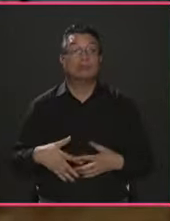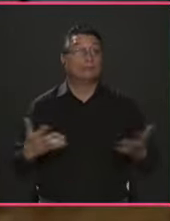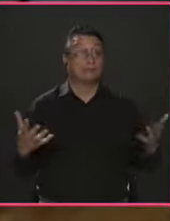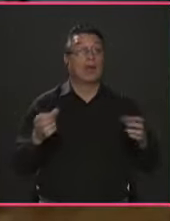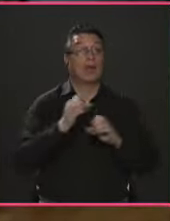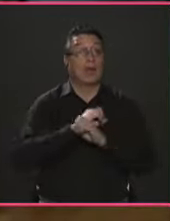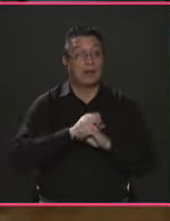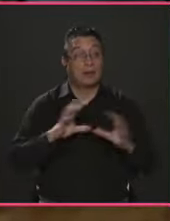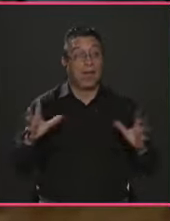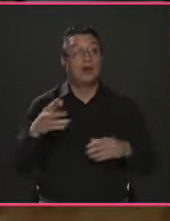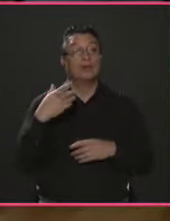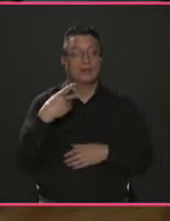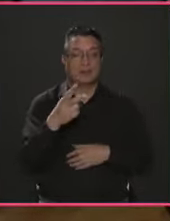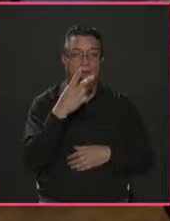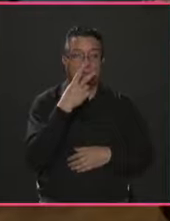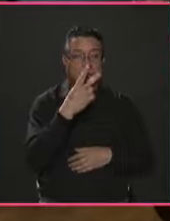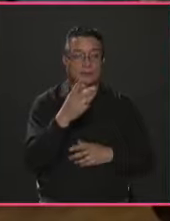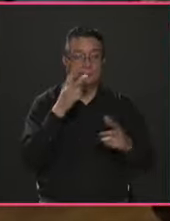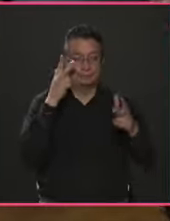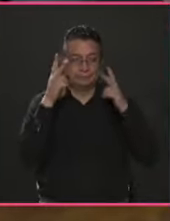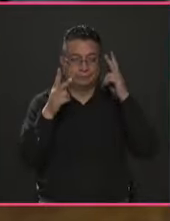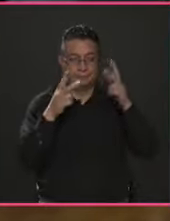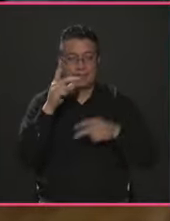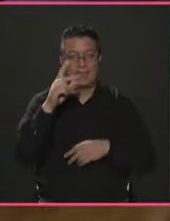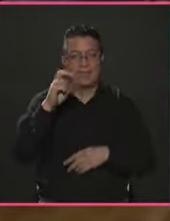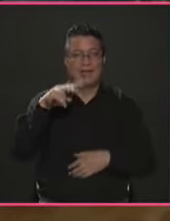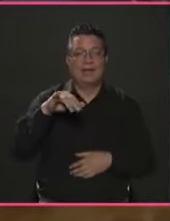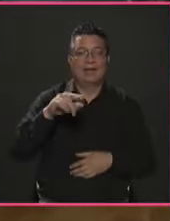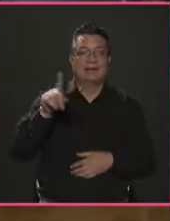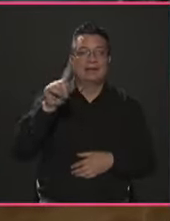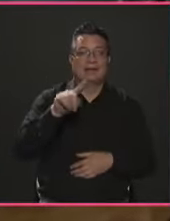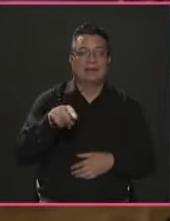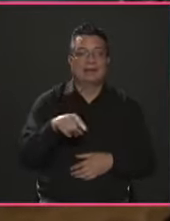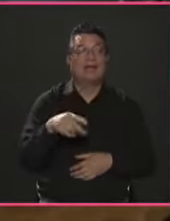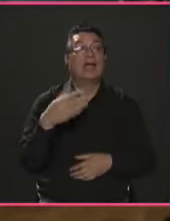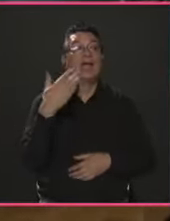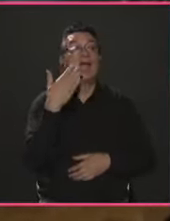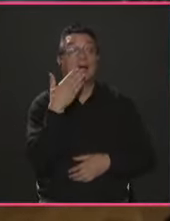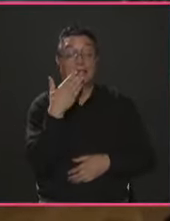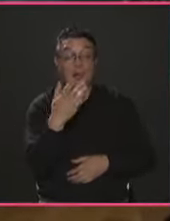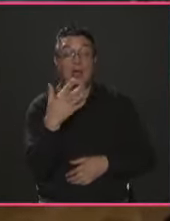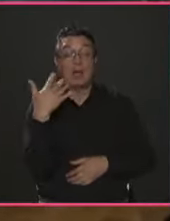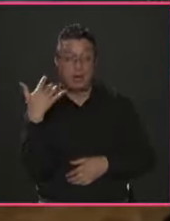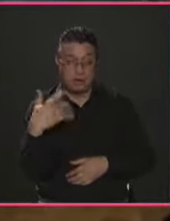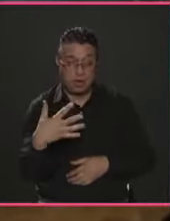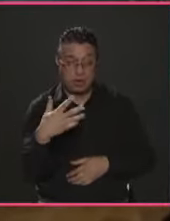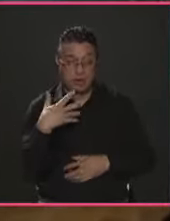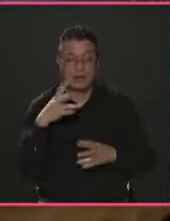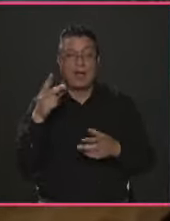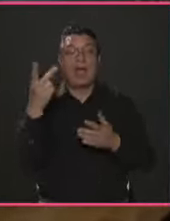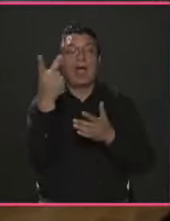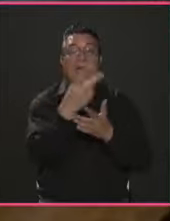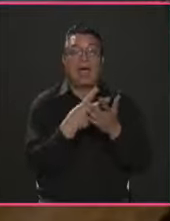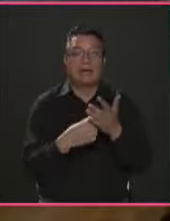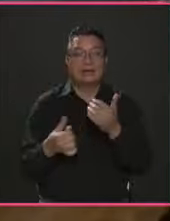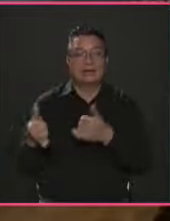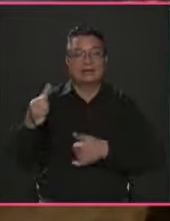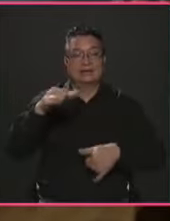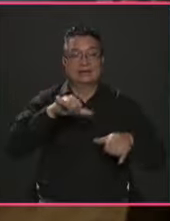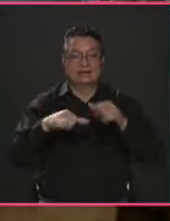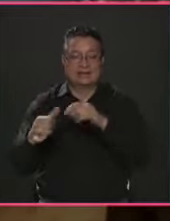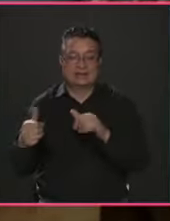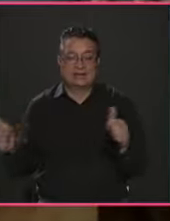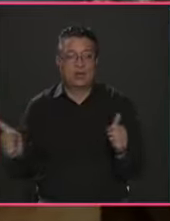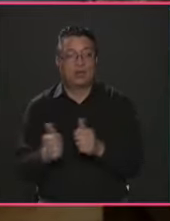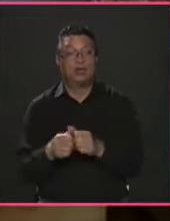claro viendo por supuesto el show de ental como es importante también confluir el arte con la ciencia y ahora